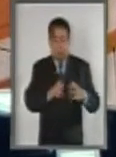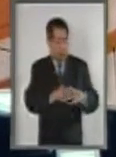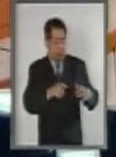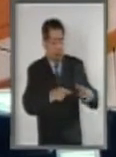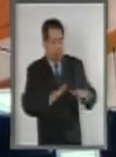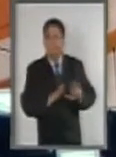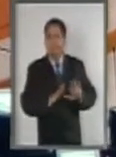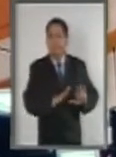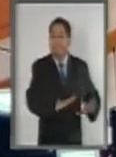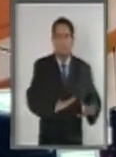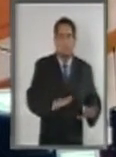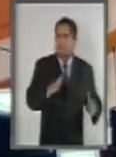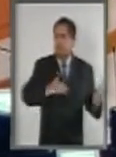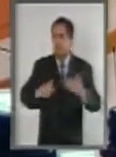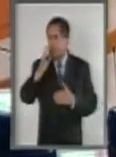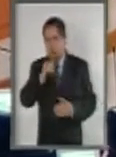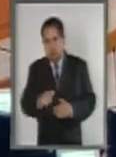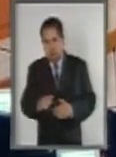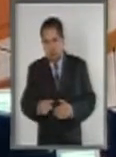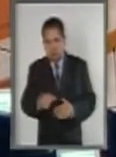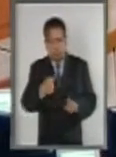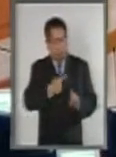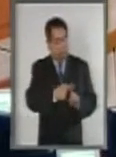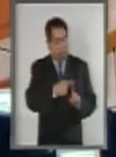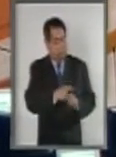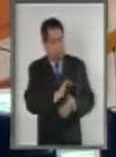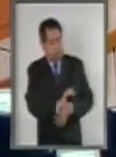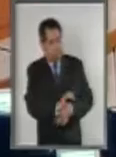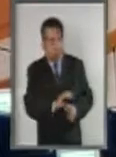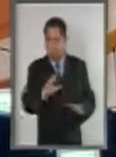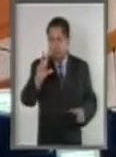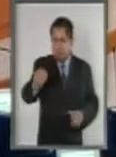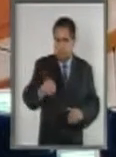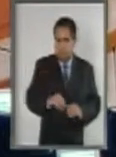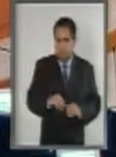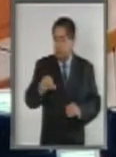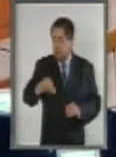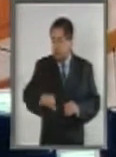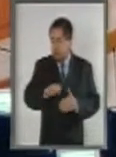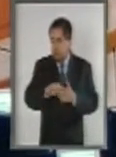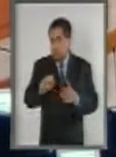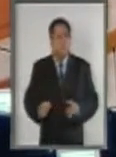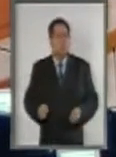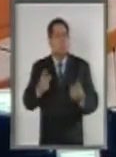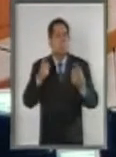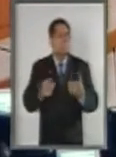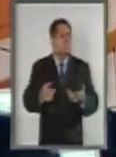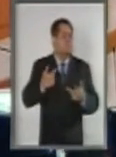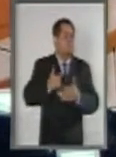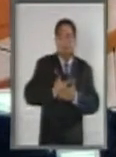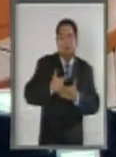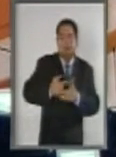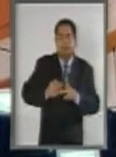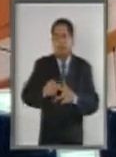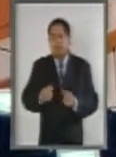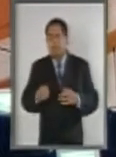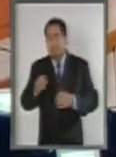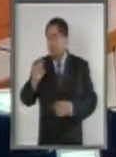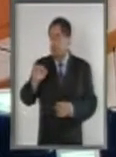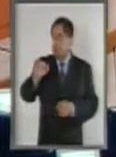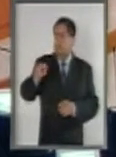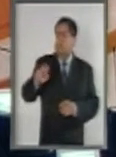se segrega y sigue sufriendo prejuicios. Hoy en día, por ejemplo, ¿cuáles son las cifras en México? INEGI,